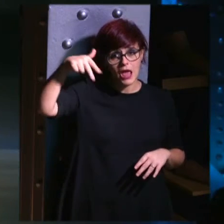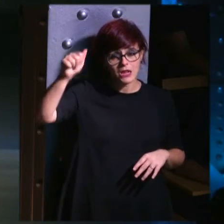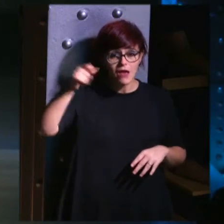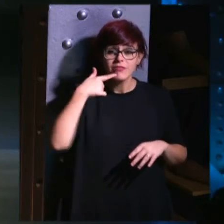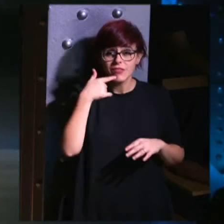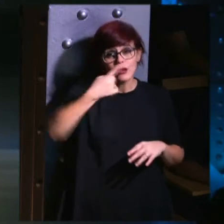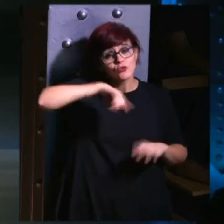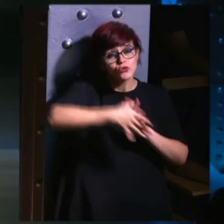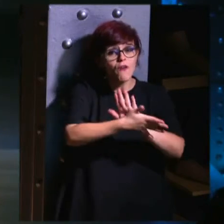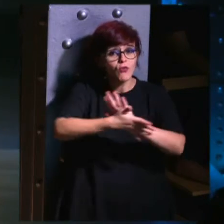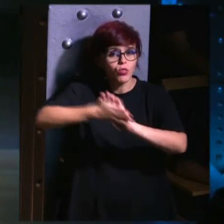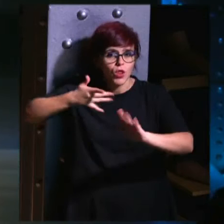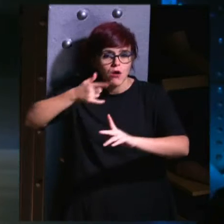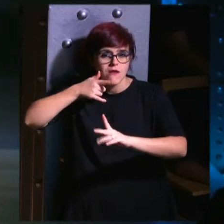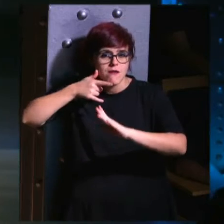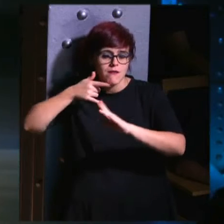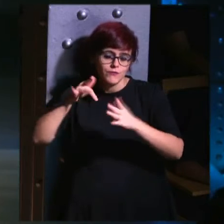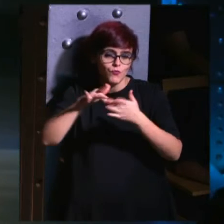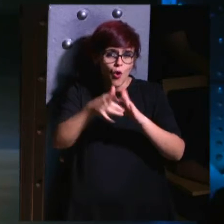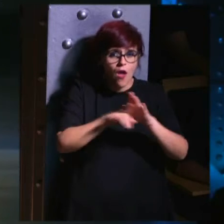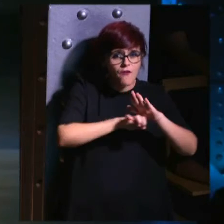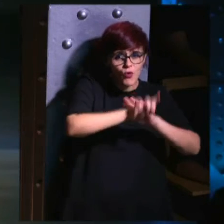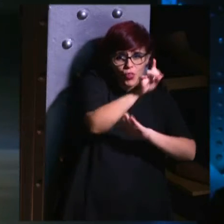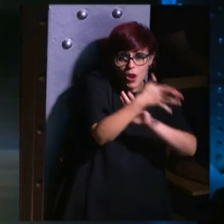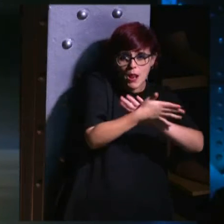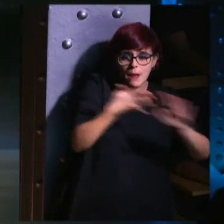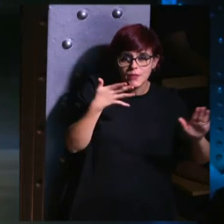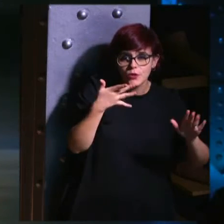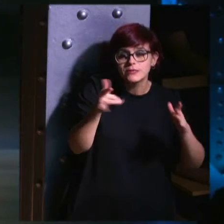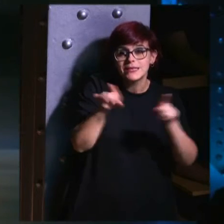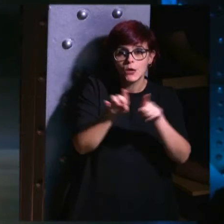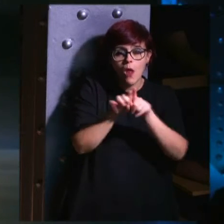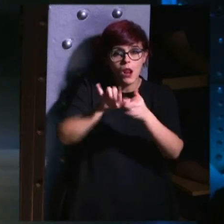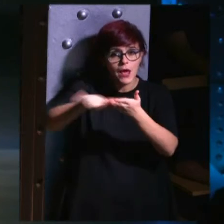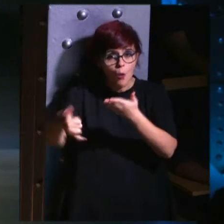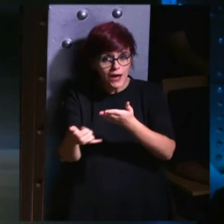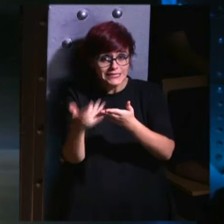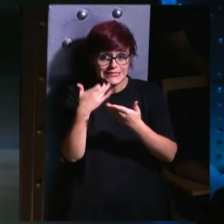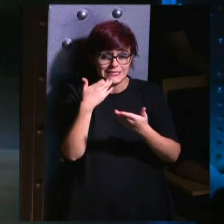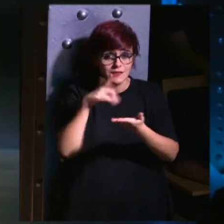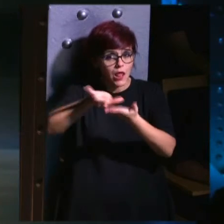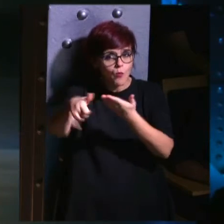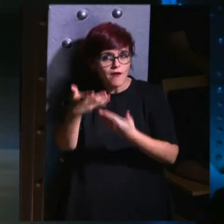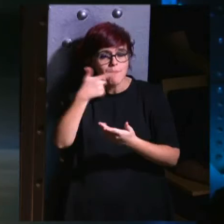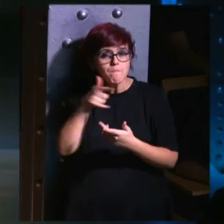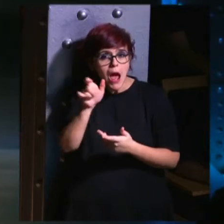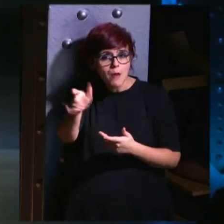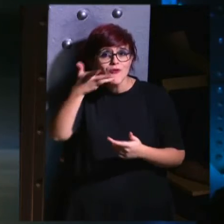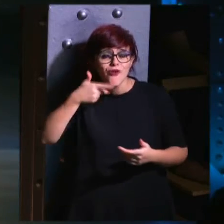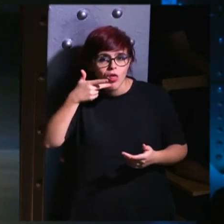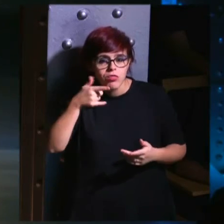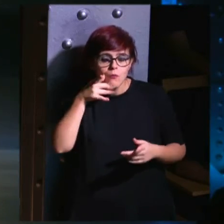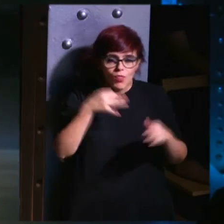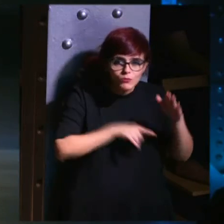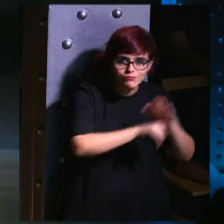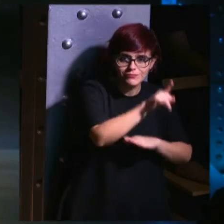rápido como evoluciona nuestro lenguaje, y que solo podemos comprender aquellas cosas que podemos expresar con palabras. Siempre ponía el ejemplo de una tribu